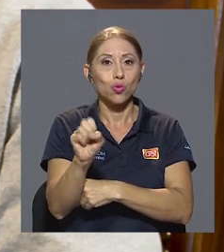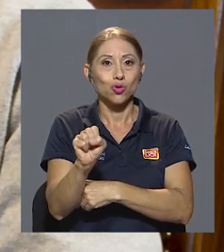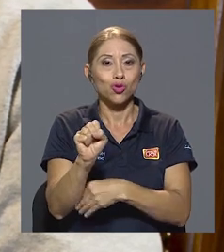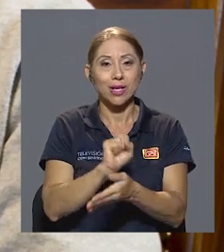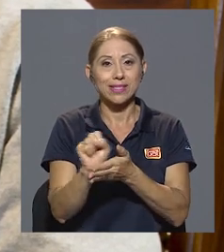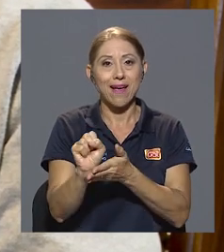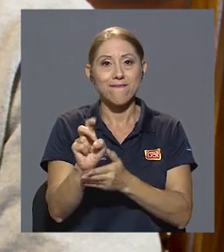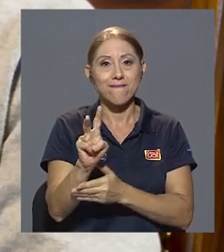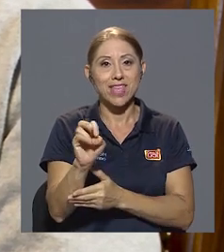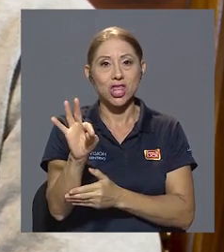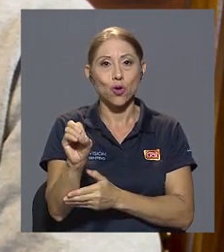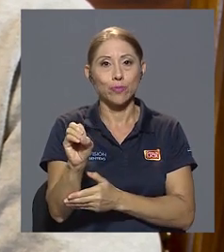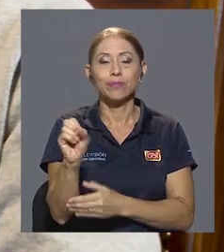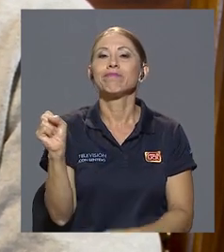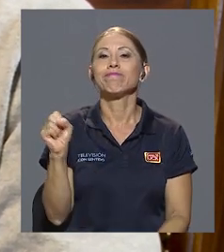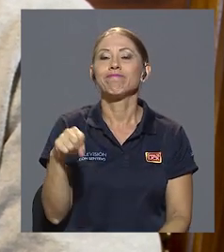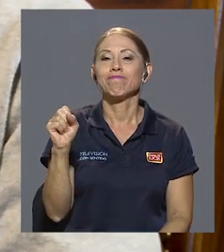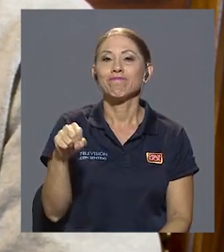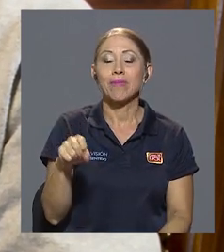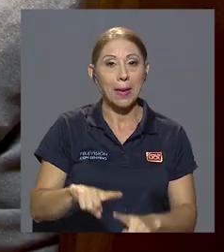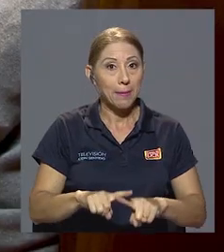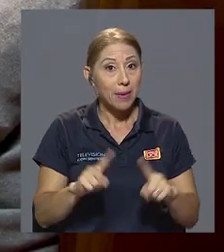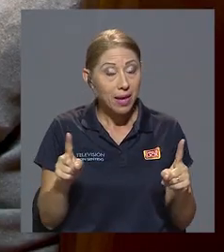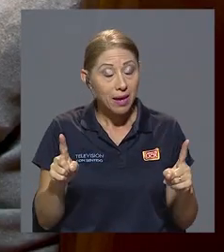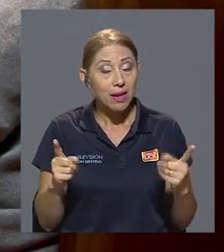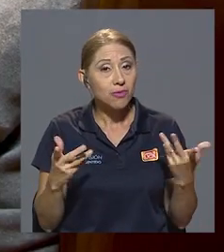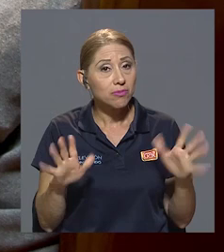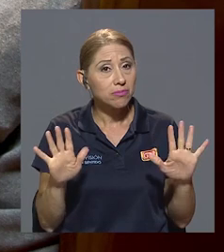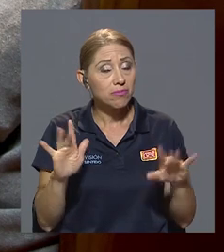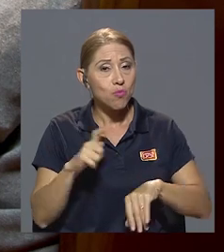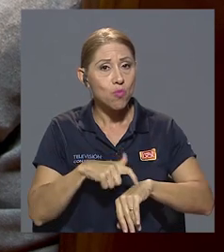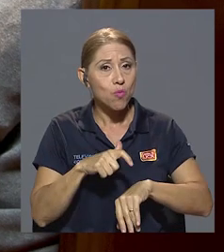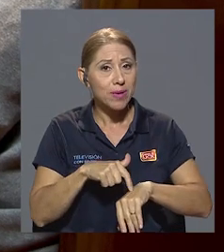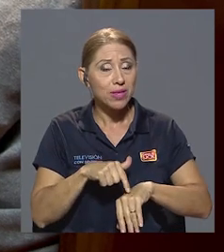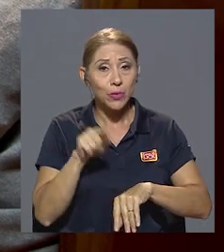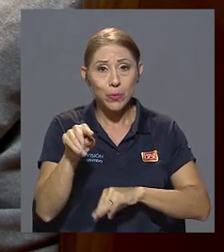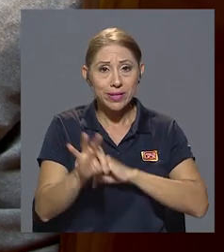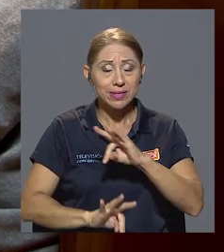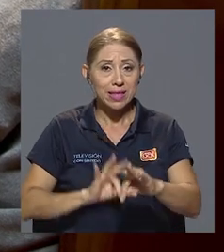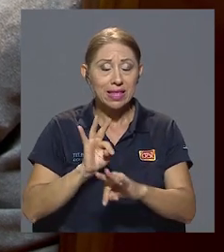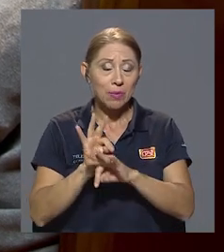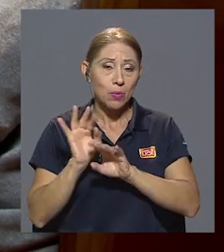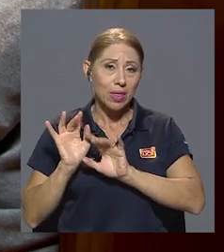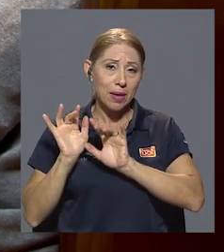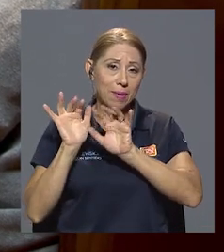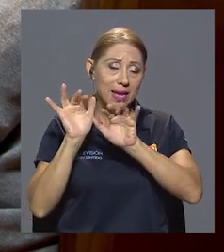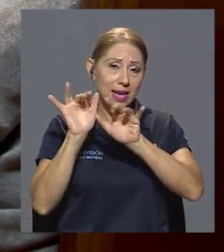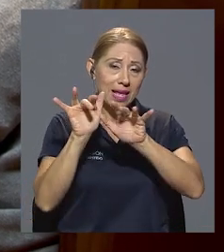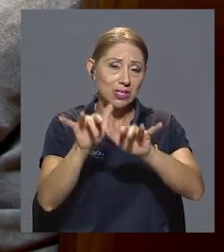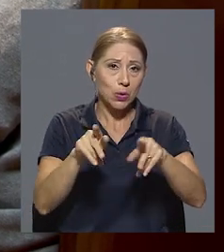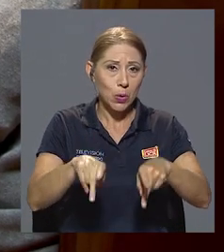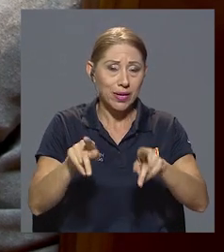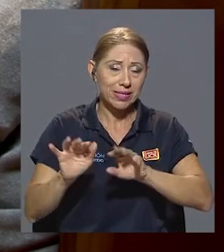sambito como no pero llega el momento si ciertamente en que ese tipo de migraciones a las